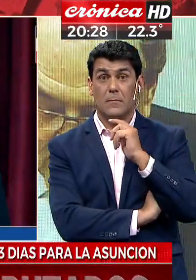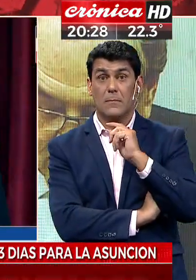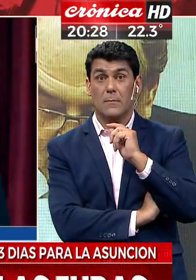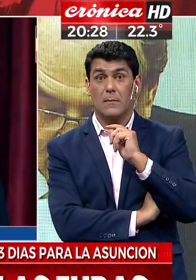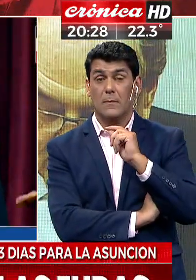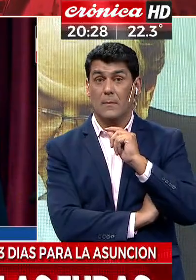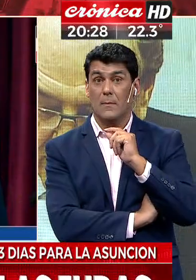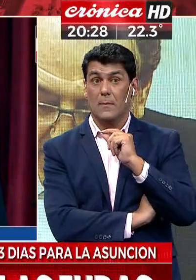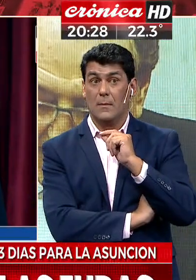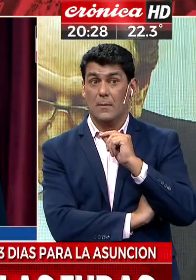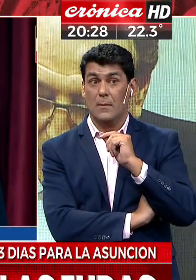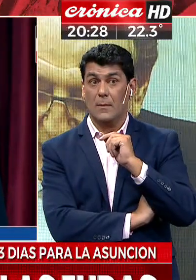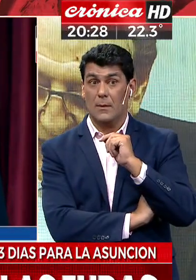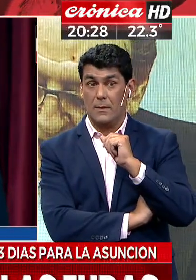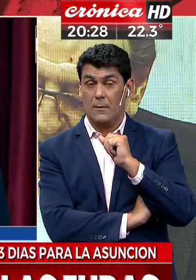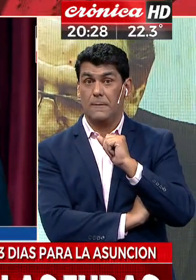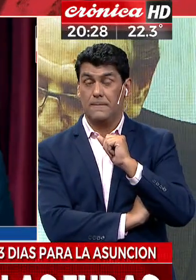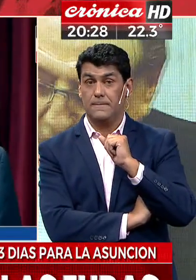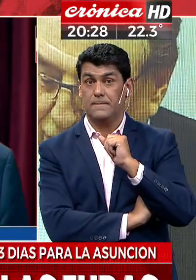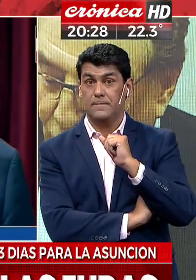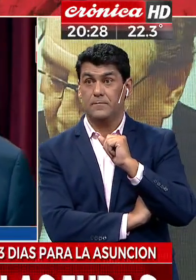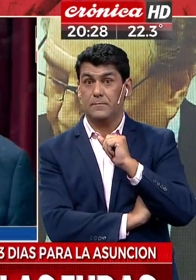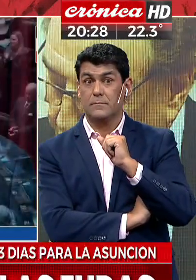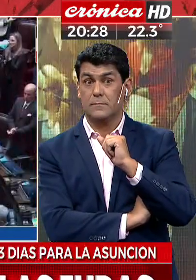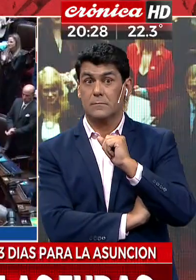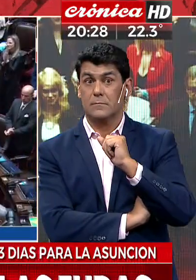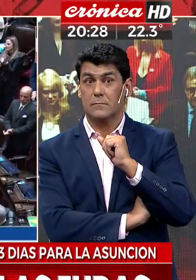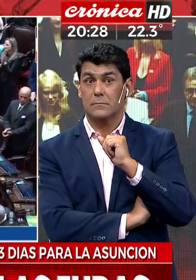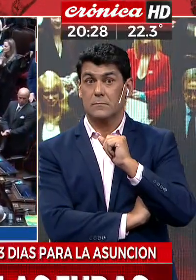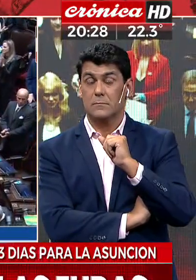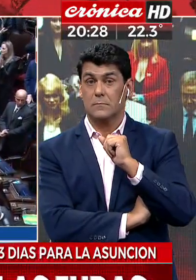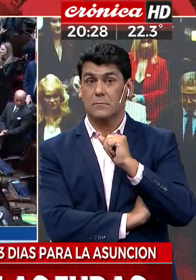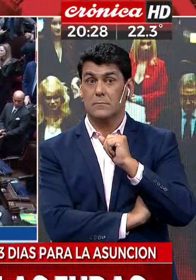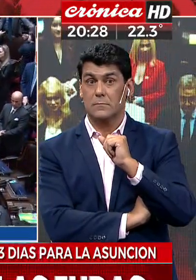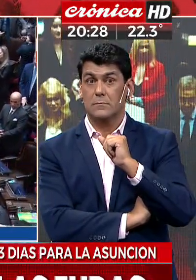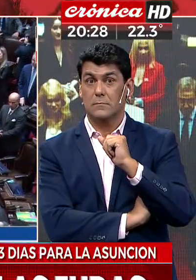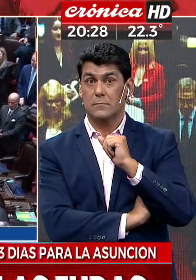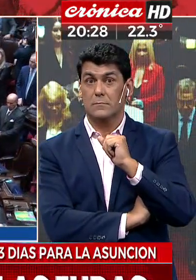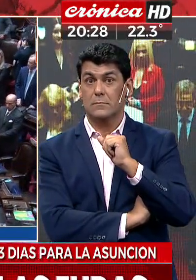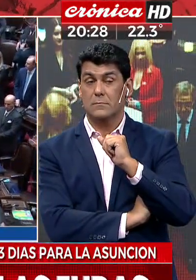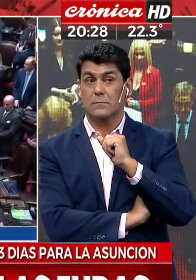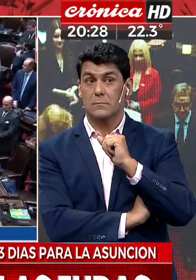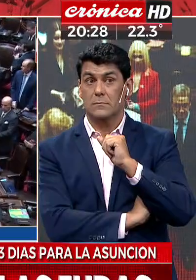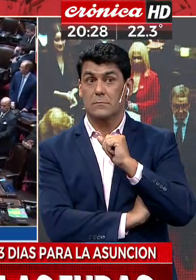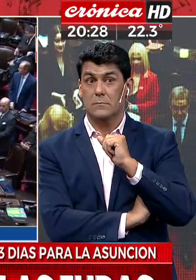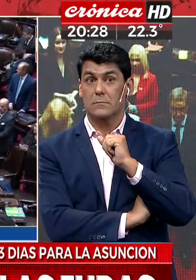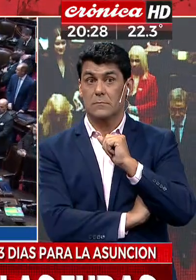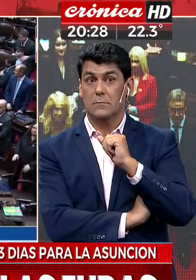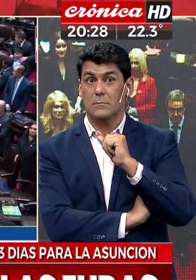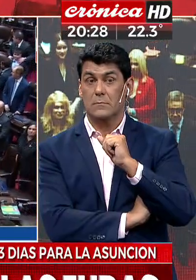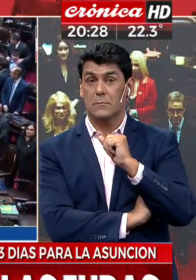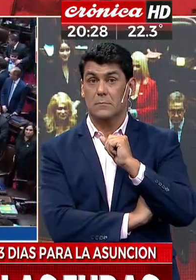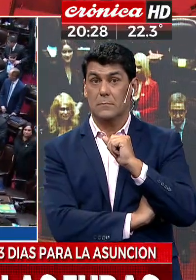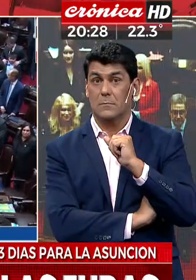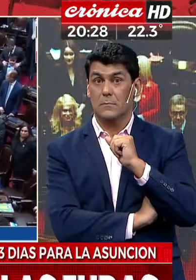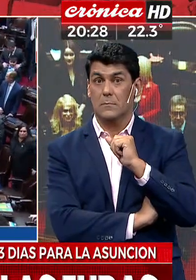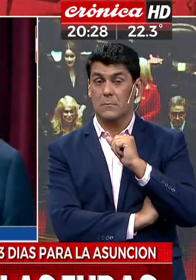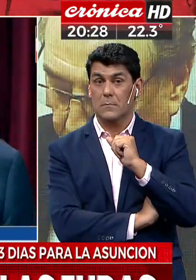joven. Llevar adelante el Congreso tiene una complejidad muy elevada. El mismo bloque, como ustedes están planteando, el mismo bloque de La Libertad